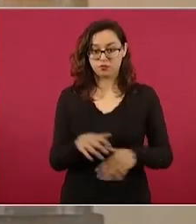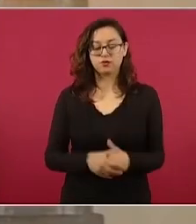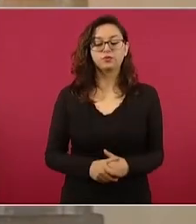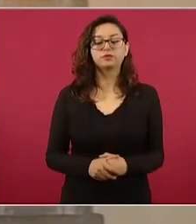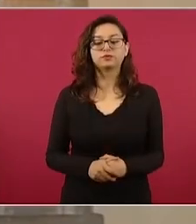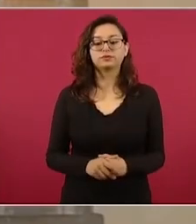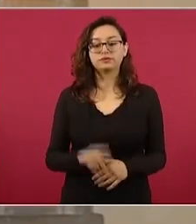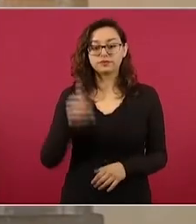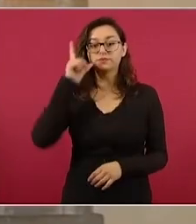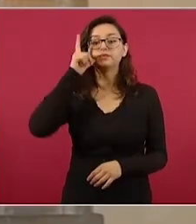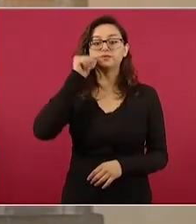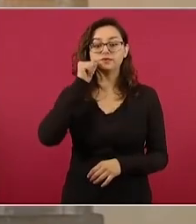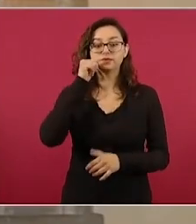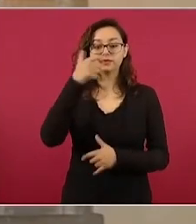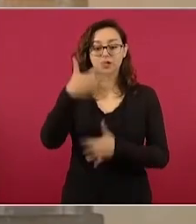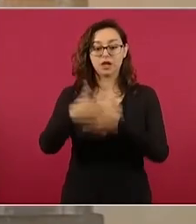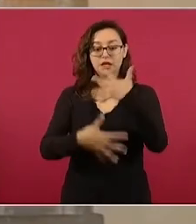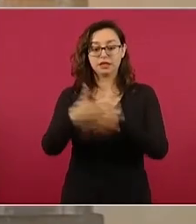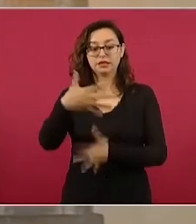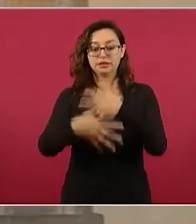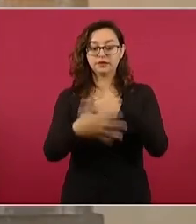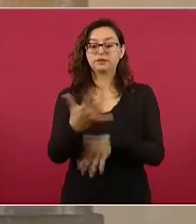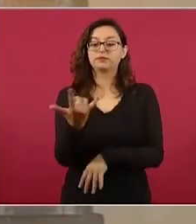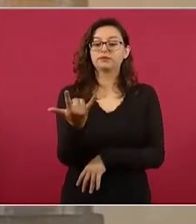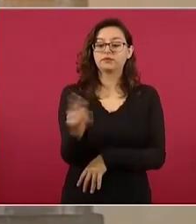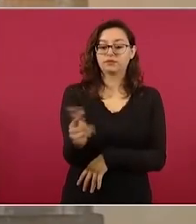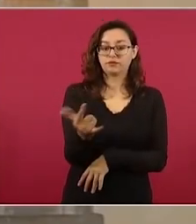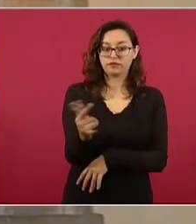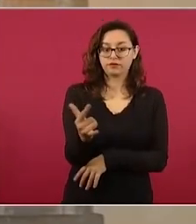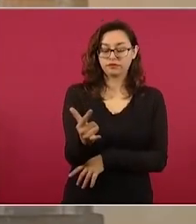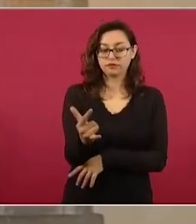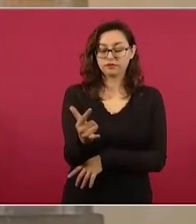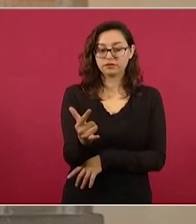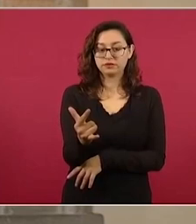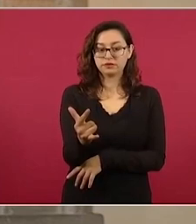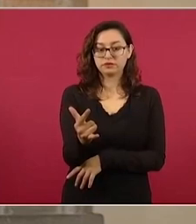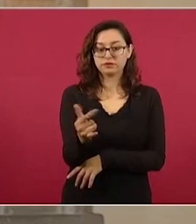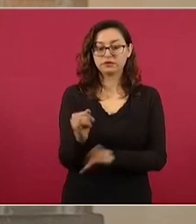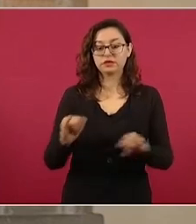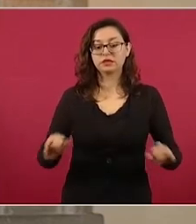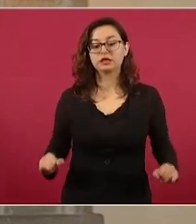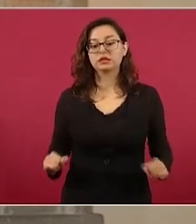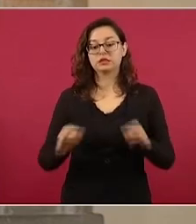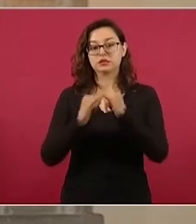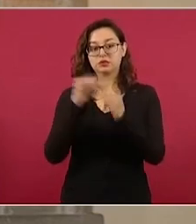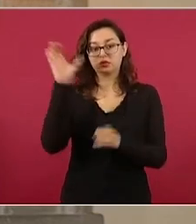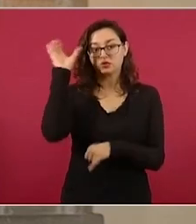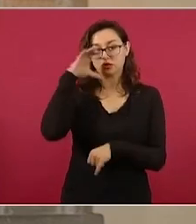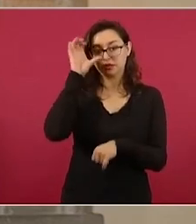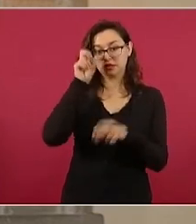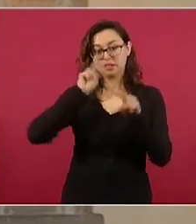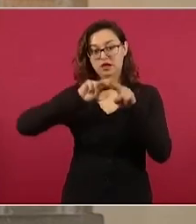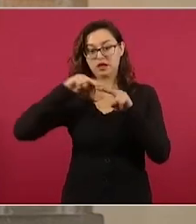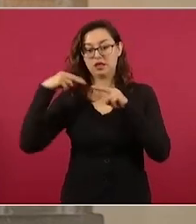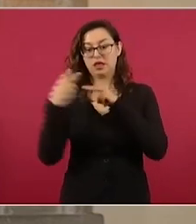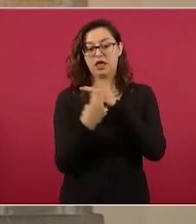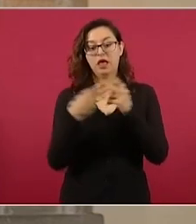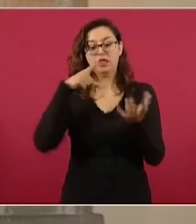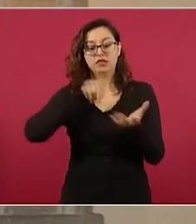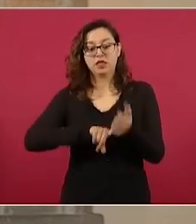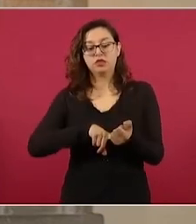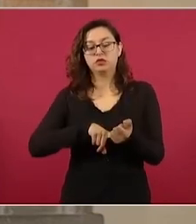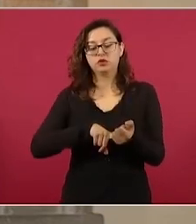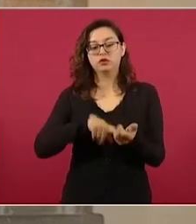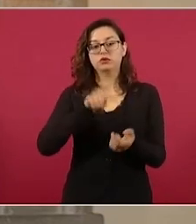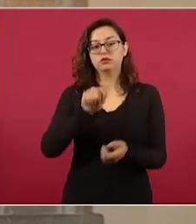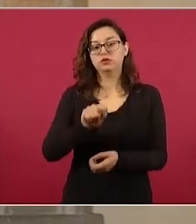julio, está previsto que personal del Instituto de Ciencias Forenses del Tribunal Superior de Justicia de la Ciudad